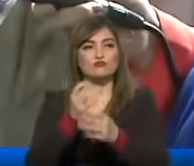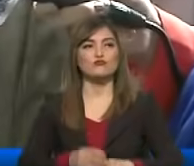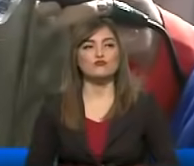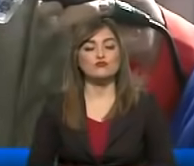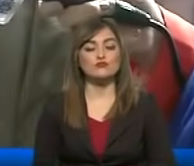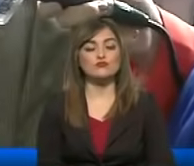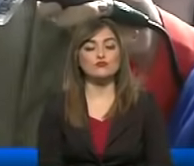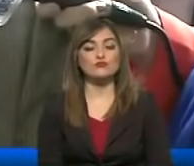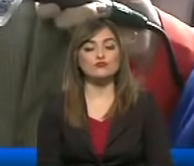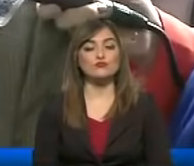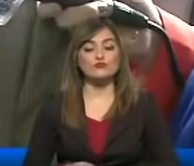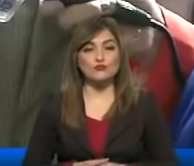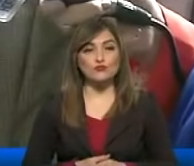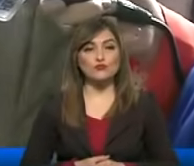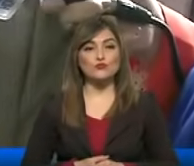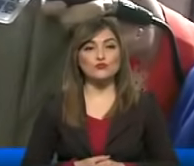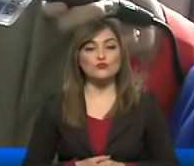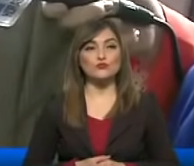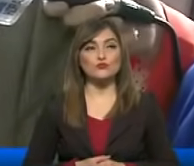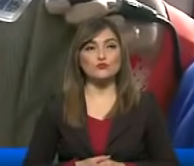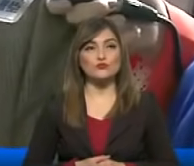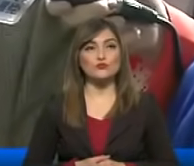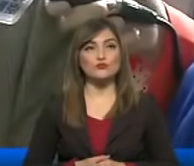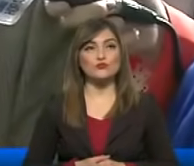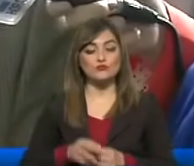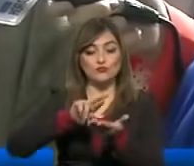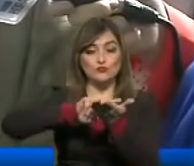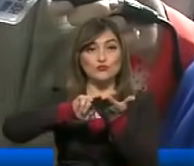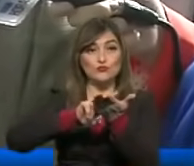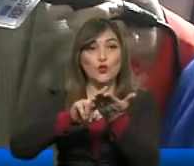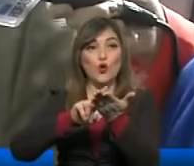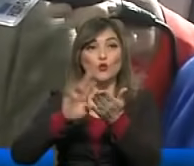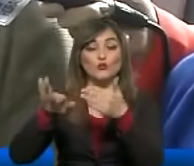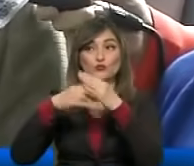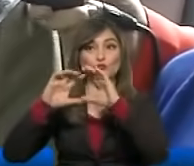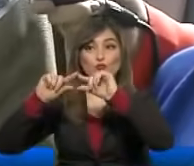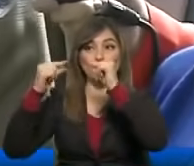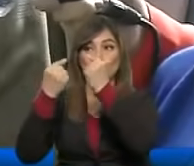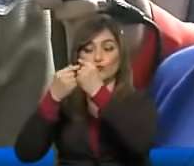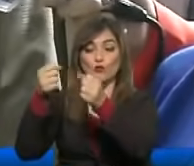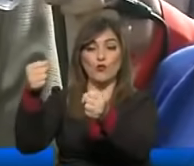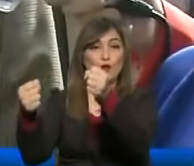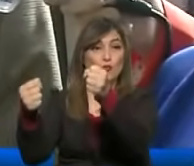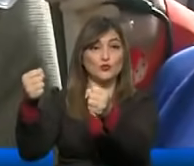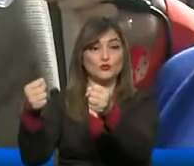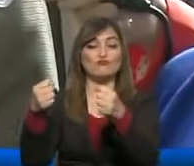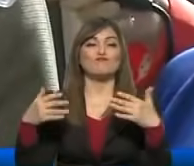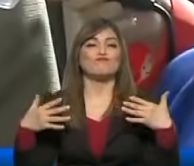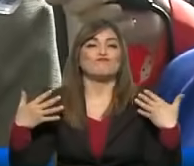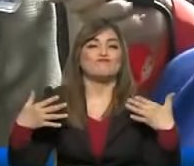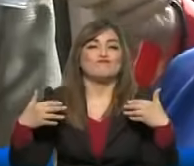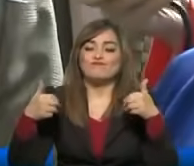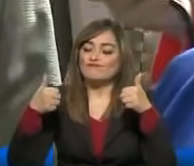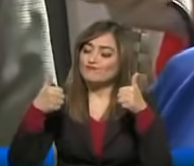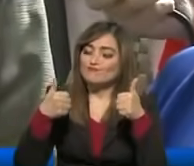ratificar que ha sido una feliz reunión. Y desde luego agradecer a